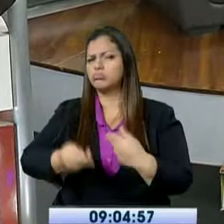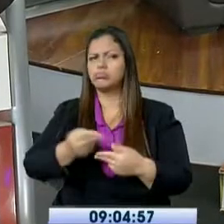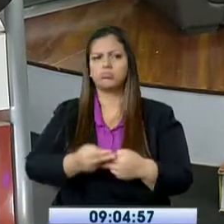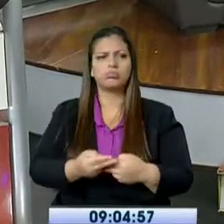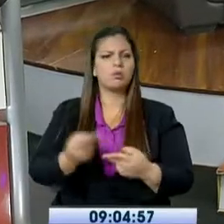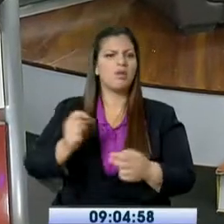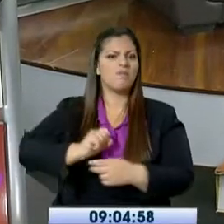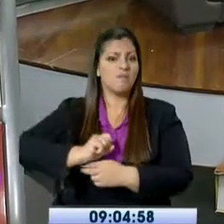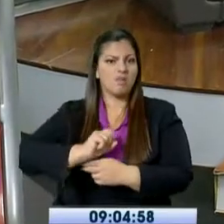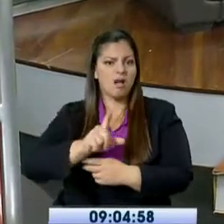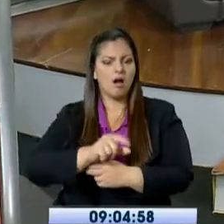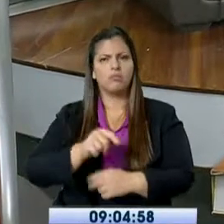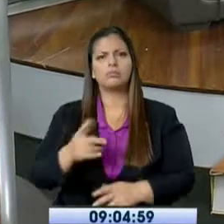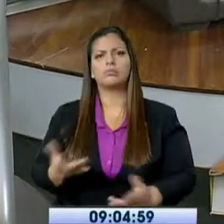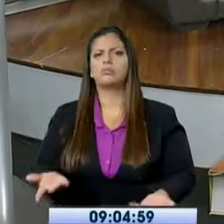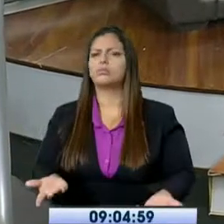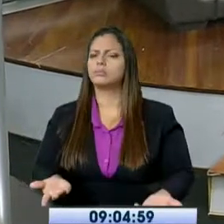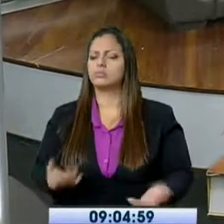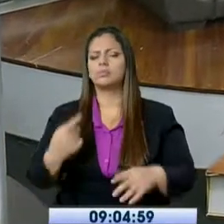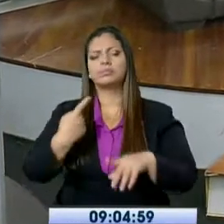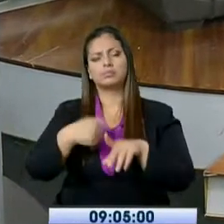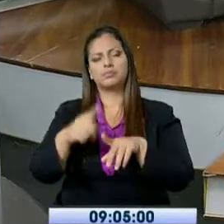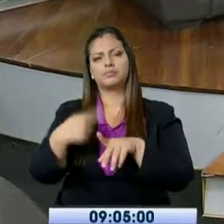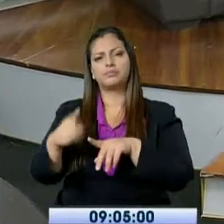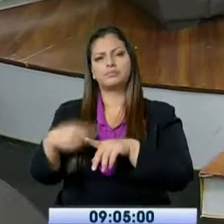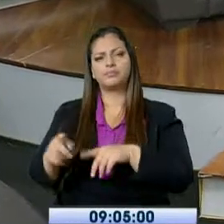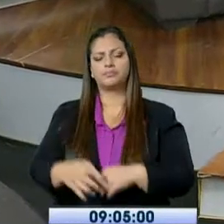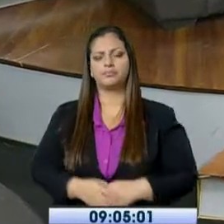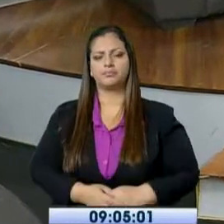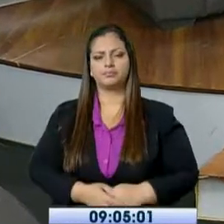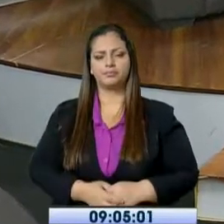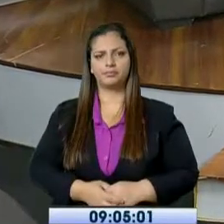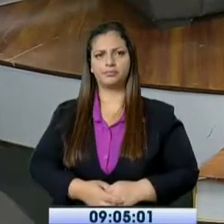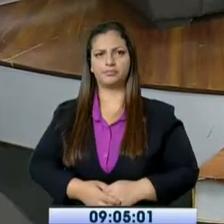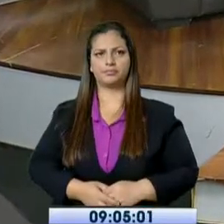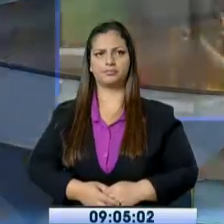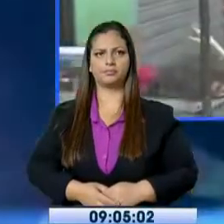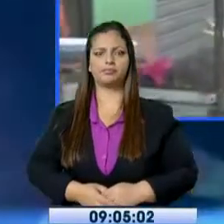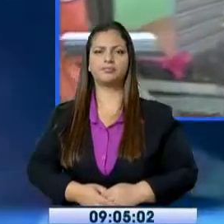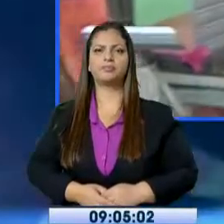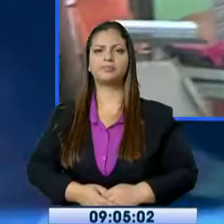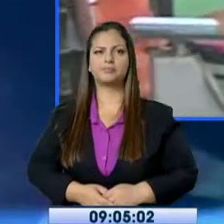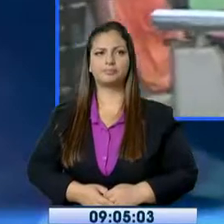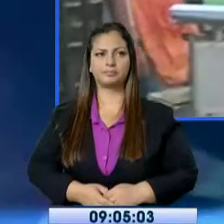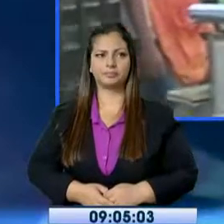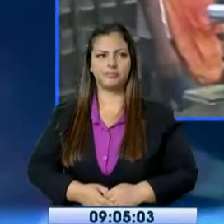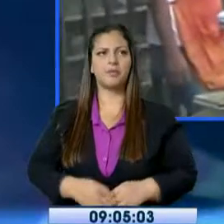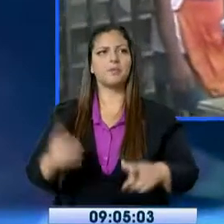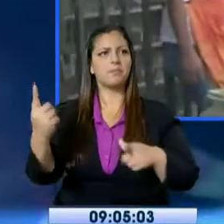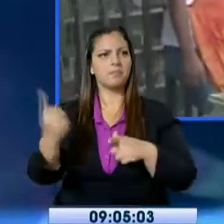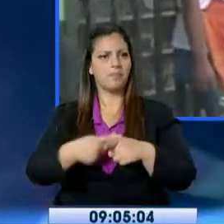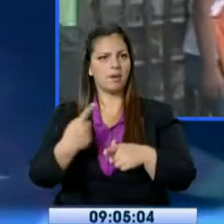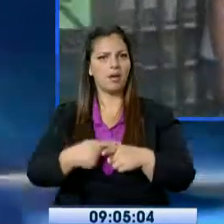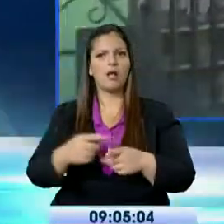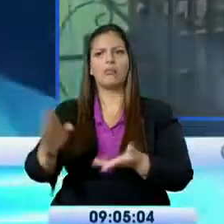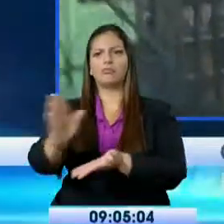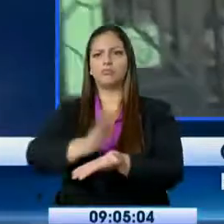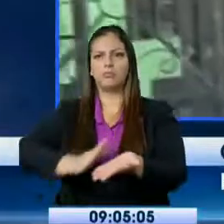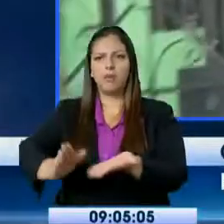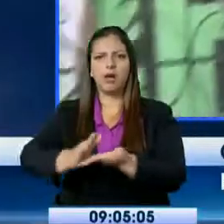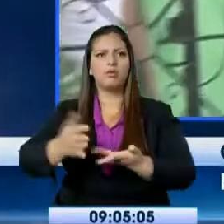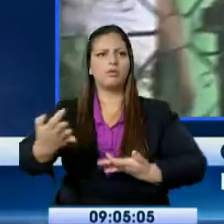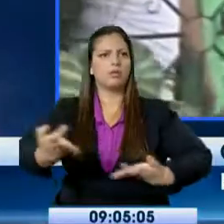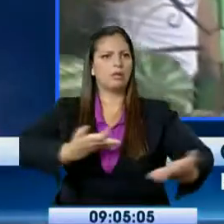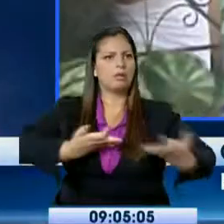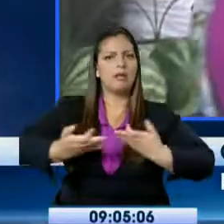tanto el centro de abastos mercados etcétera etcétera como en los diferentes partes de la ciudad para evitar que también en ciertas tiendas o